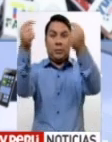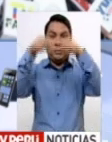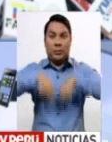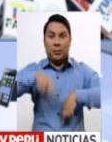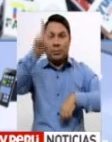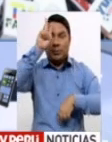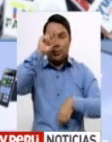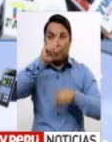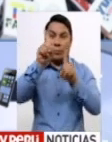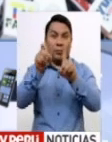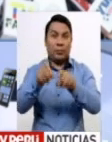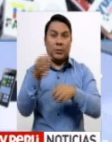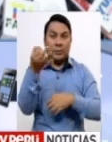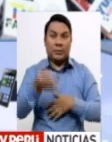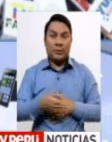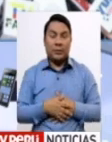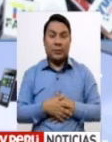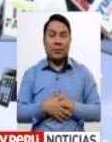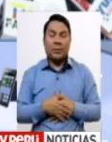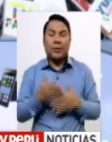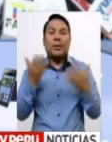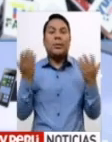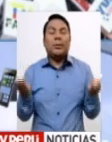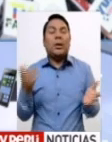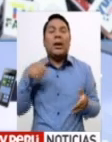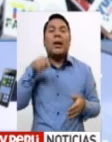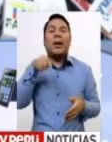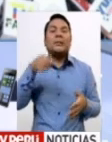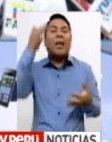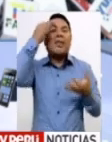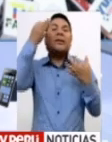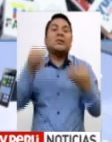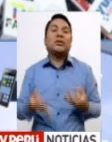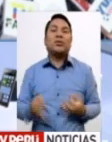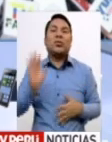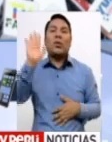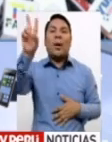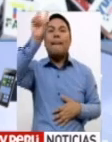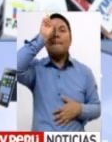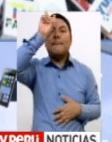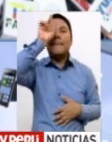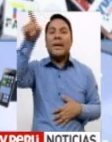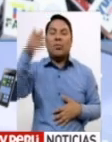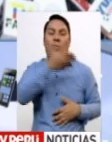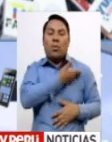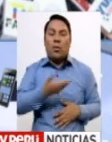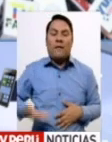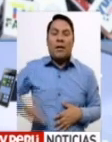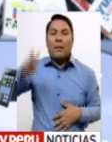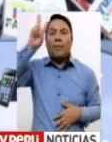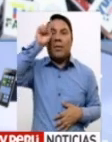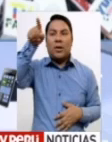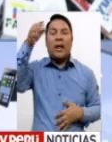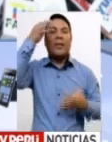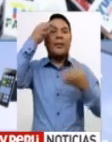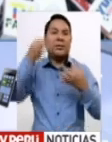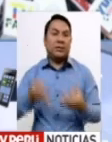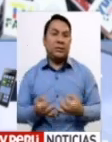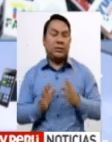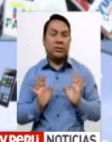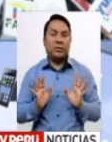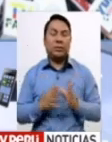Bueno, es una decisión del gobierno del Perú, tal como lo ha señalado el